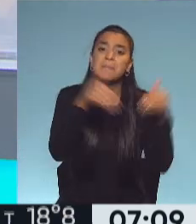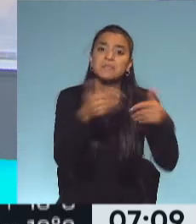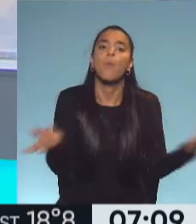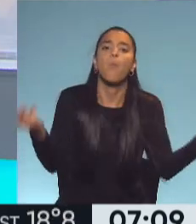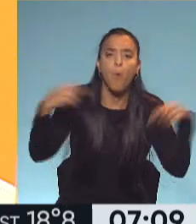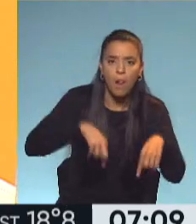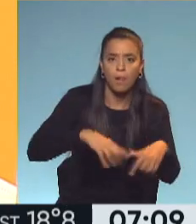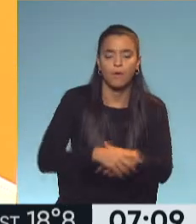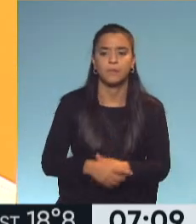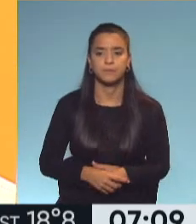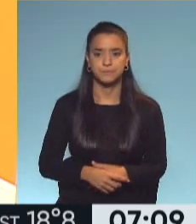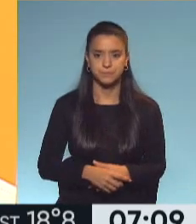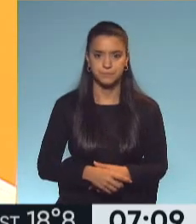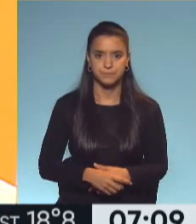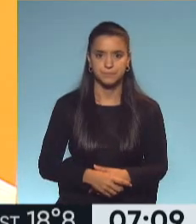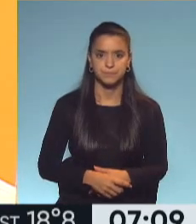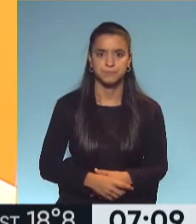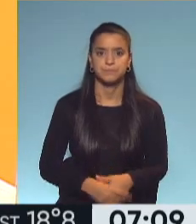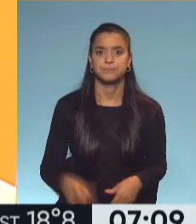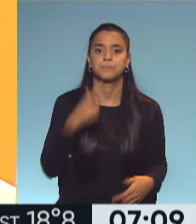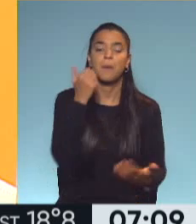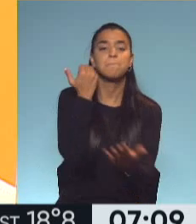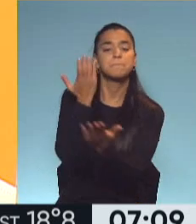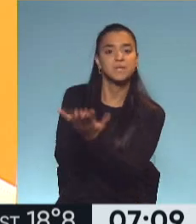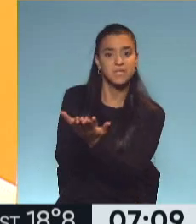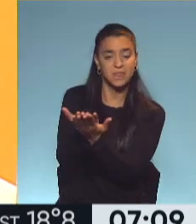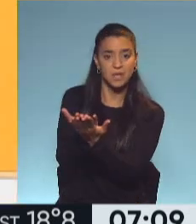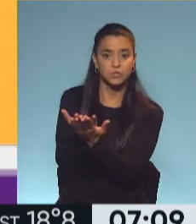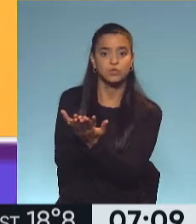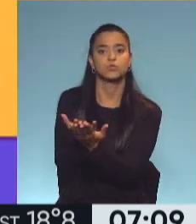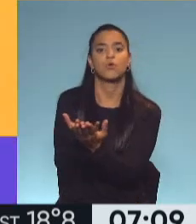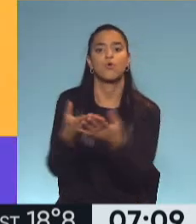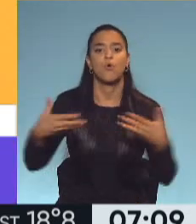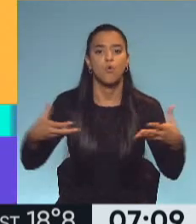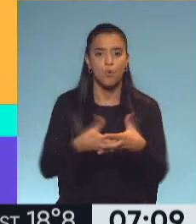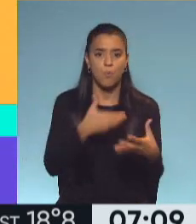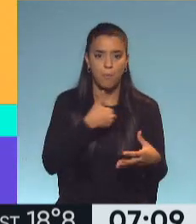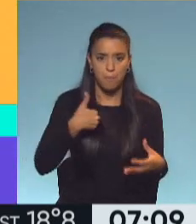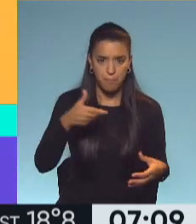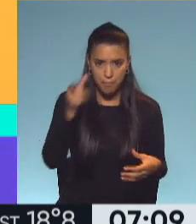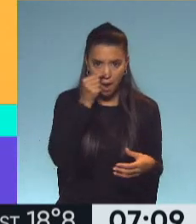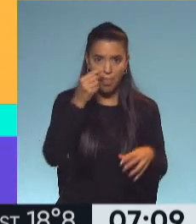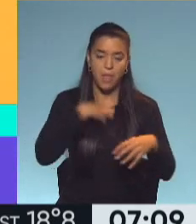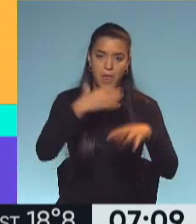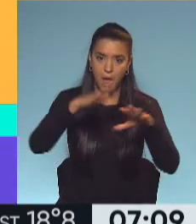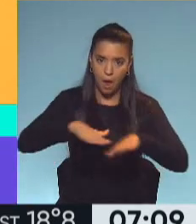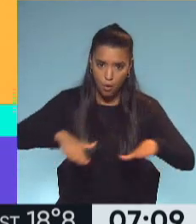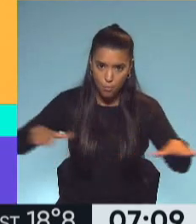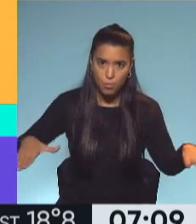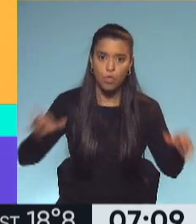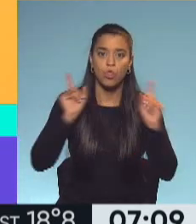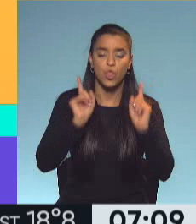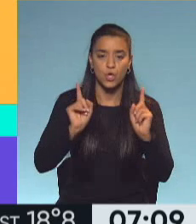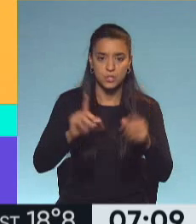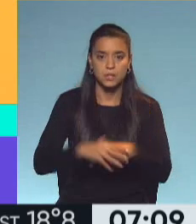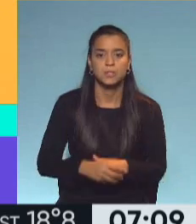presencialidad. A partir de una presentación realizada por un grupo de padres, de alumnos, de